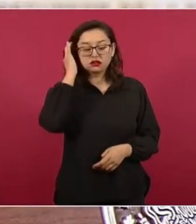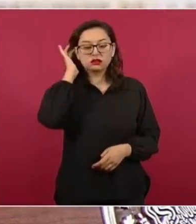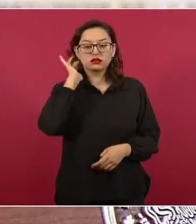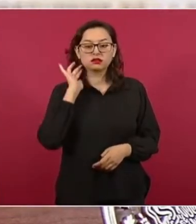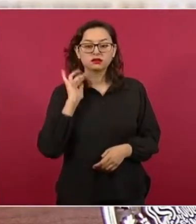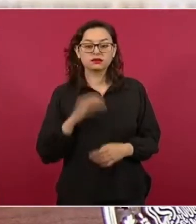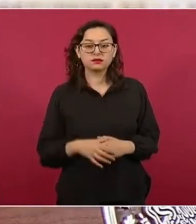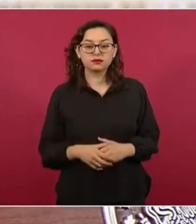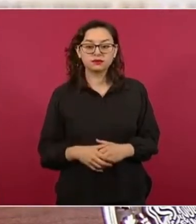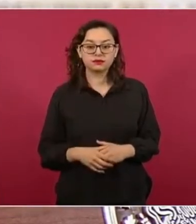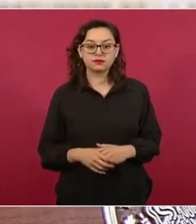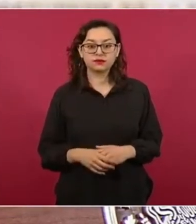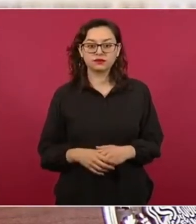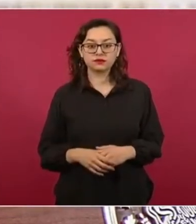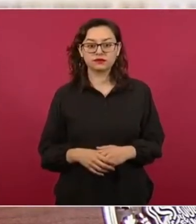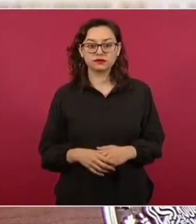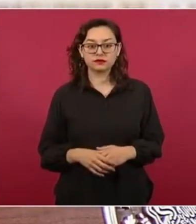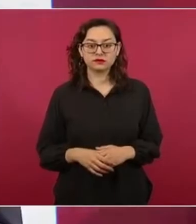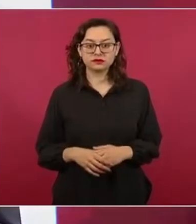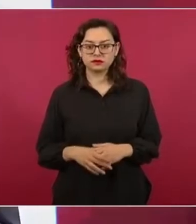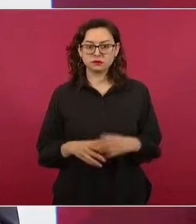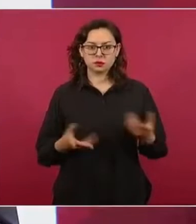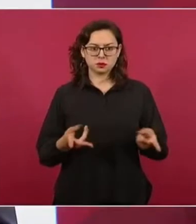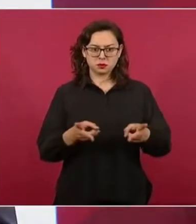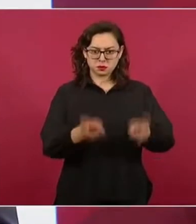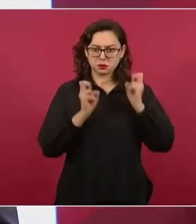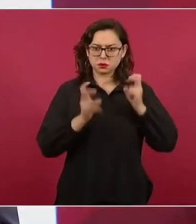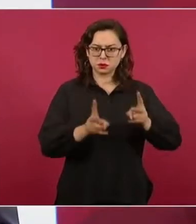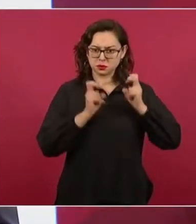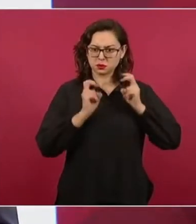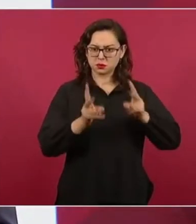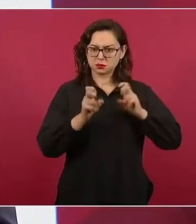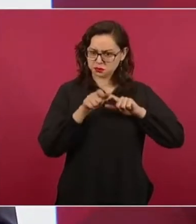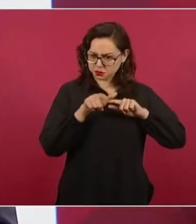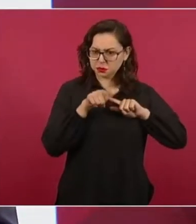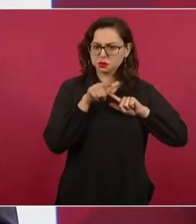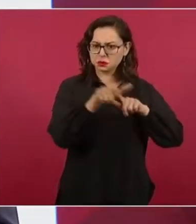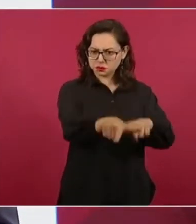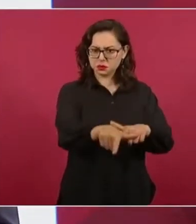el que se siga robando,